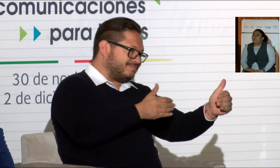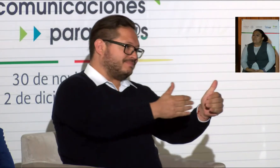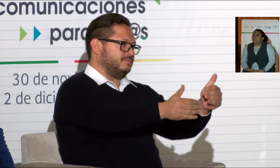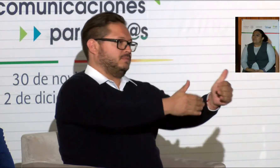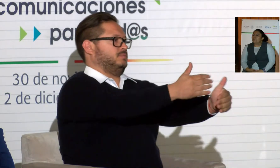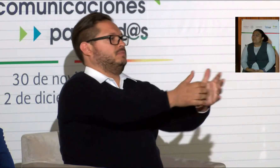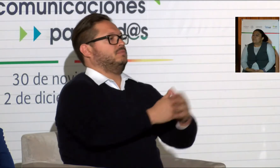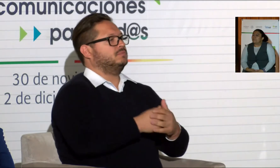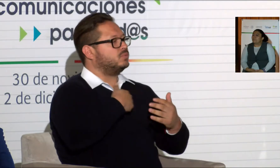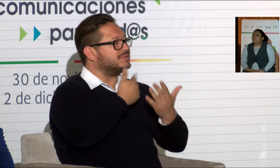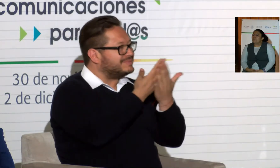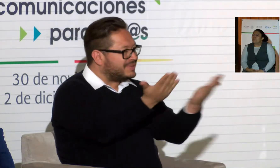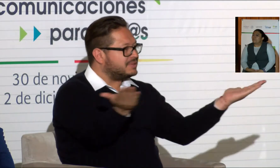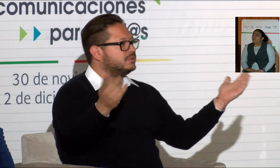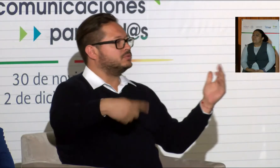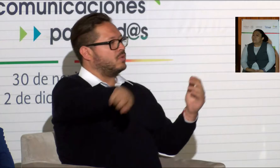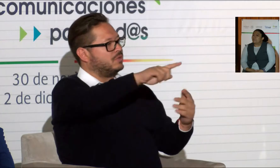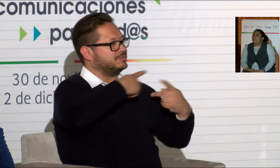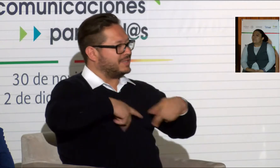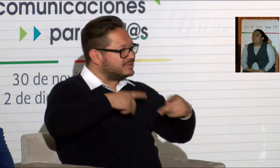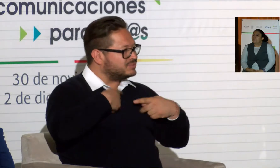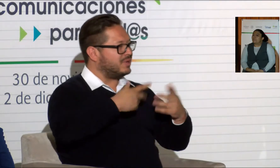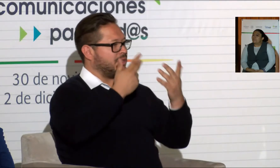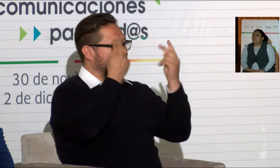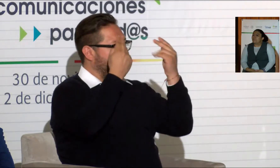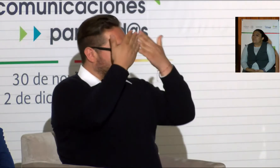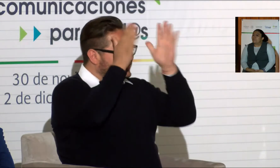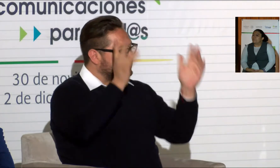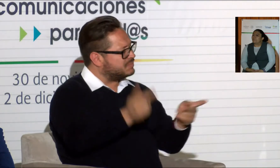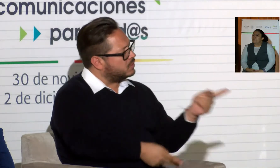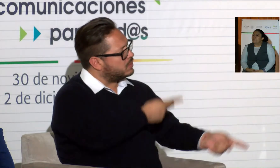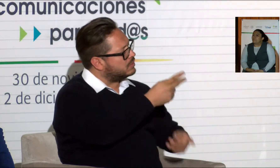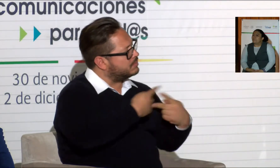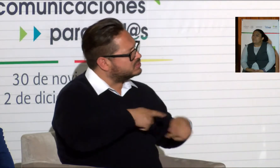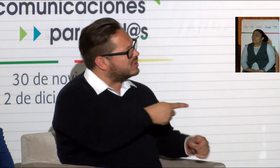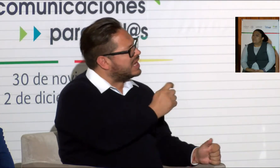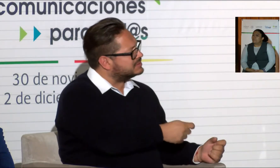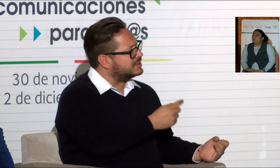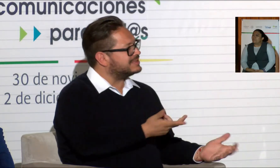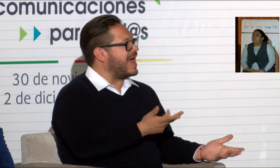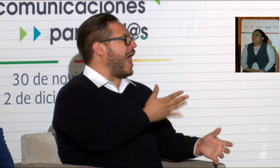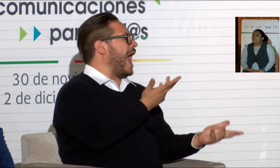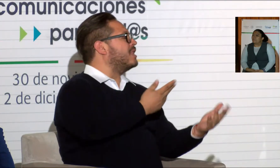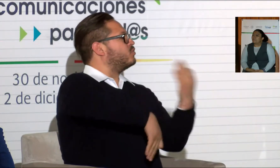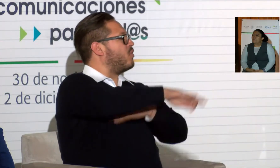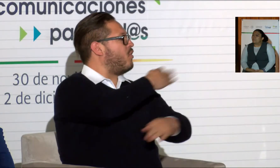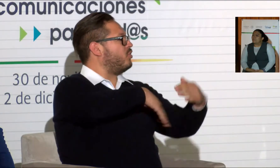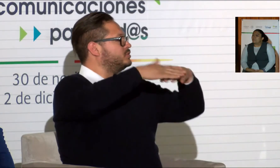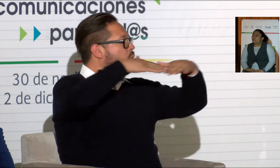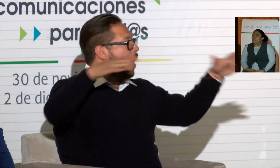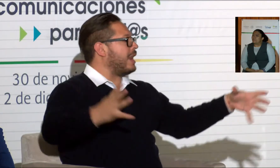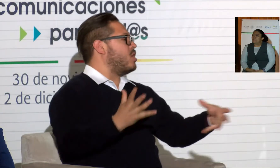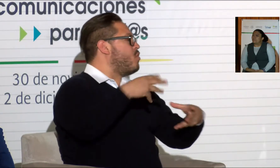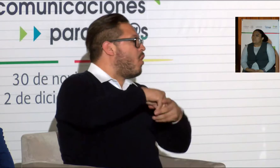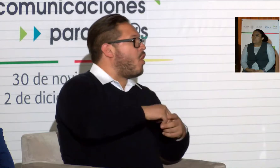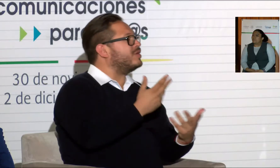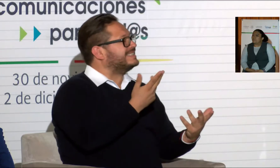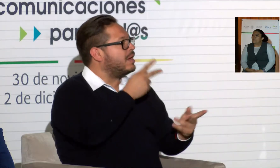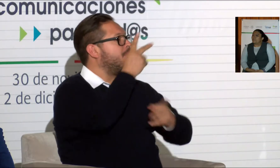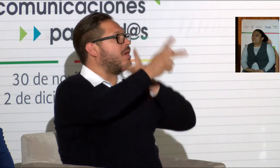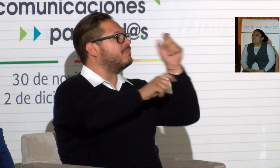pero realmente a las necesidades reales, como en hospitales, en médicos,